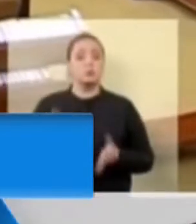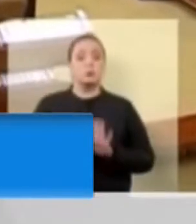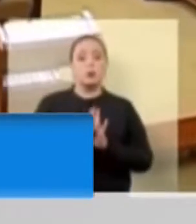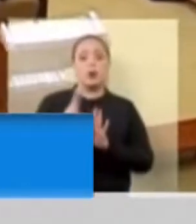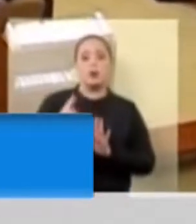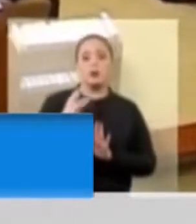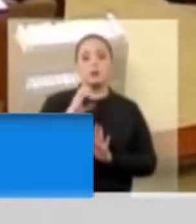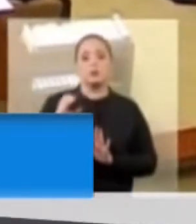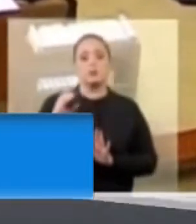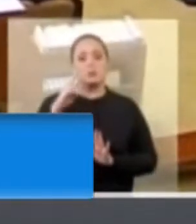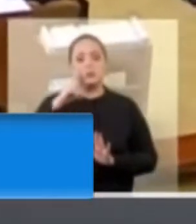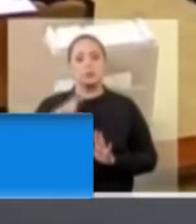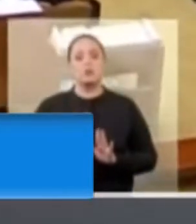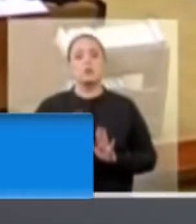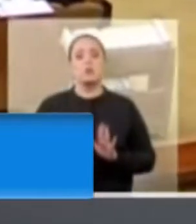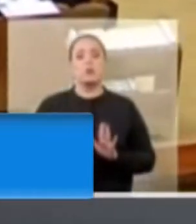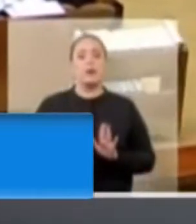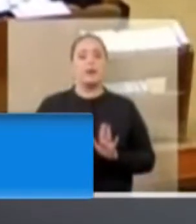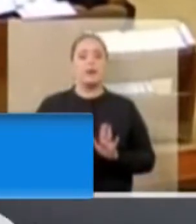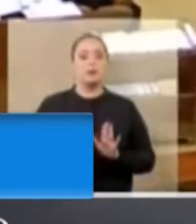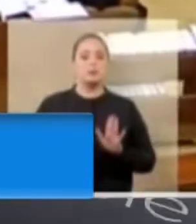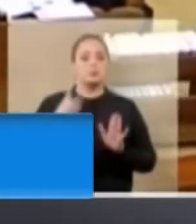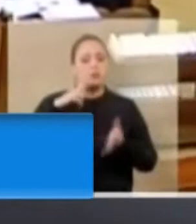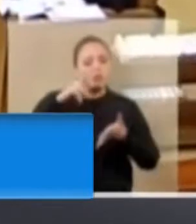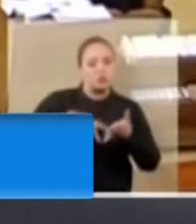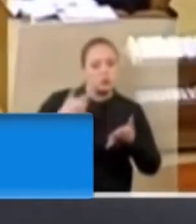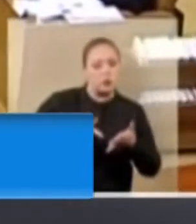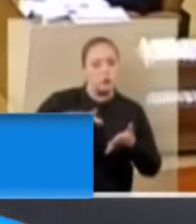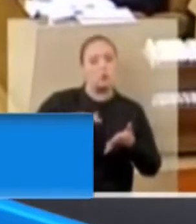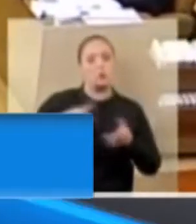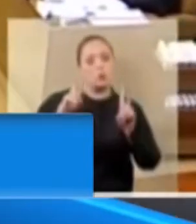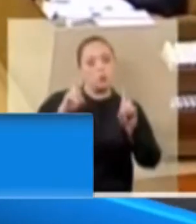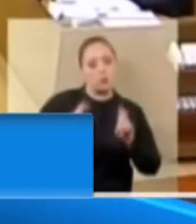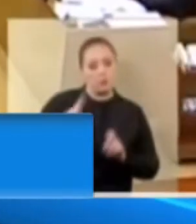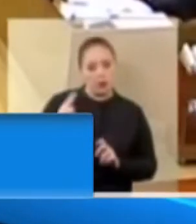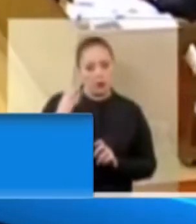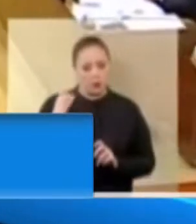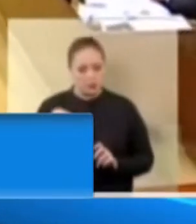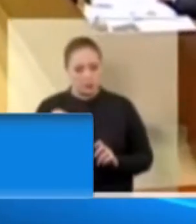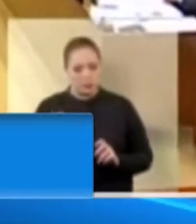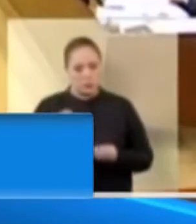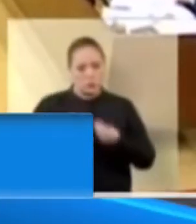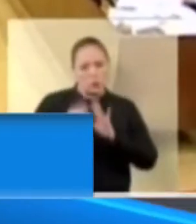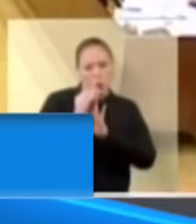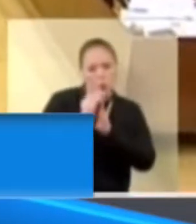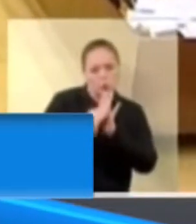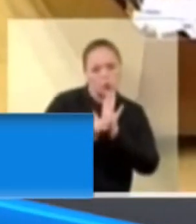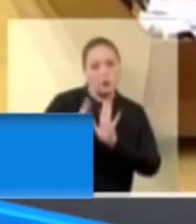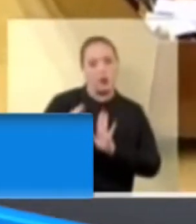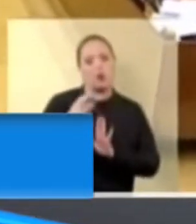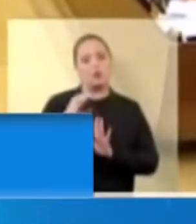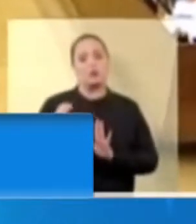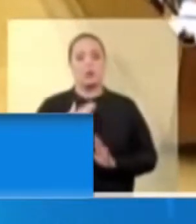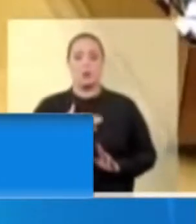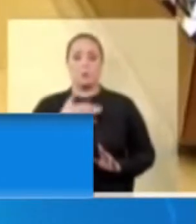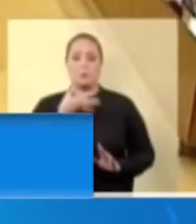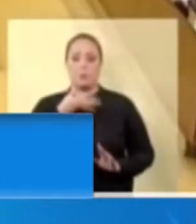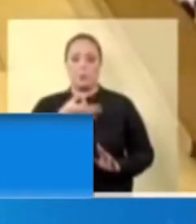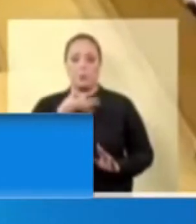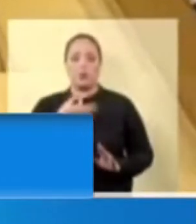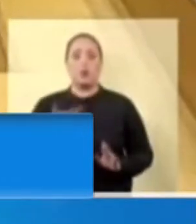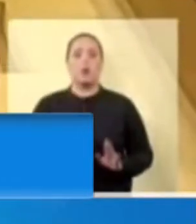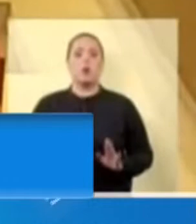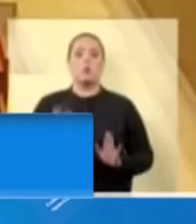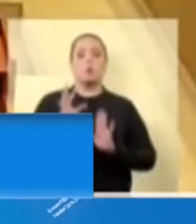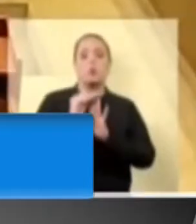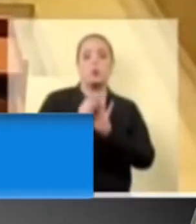esa democracia tuviera de alguna manera todavía alguna tutela militar remota,